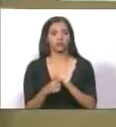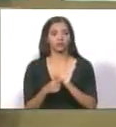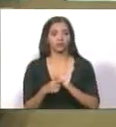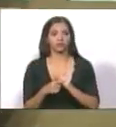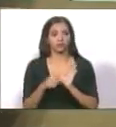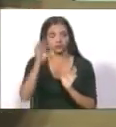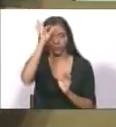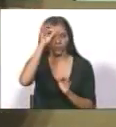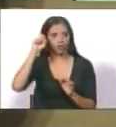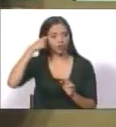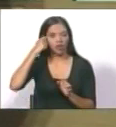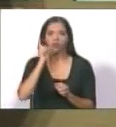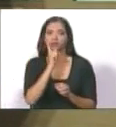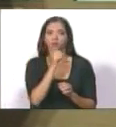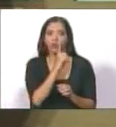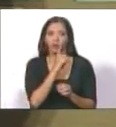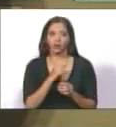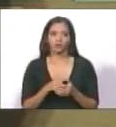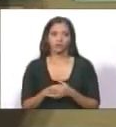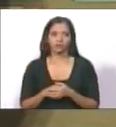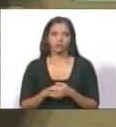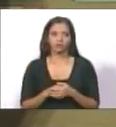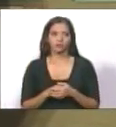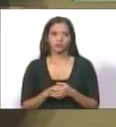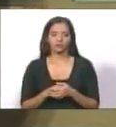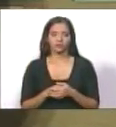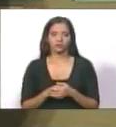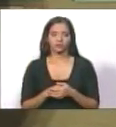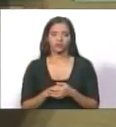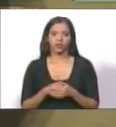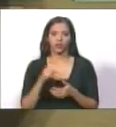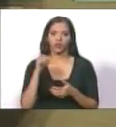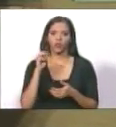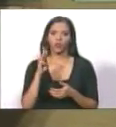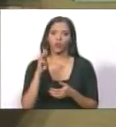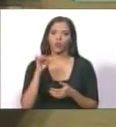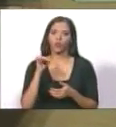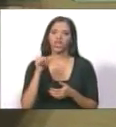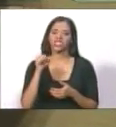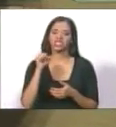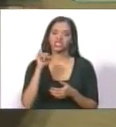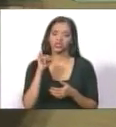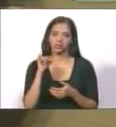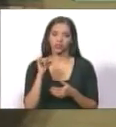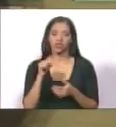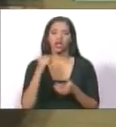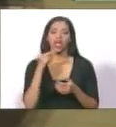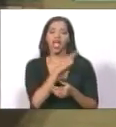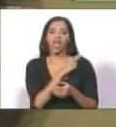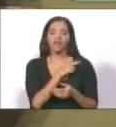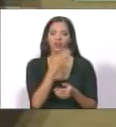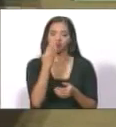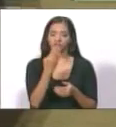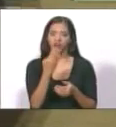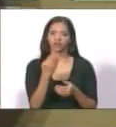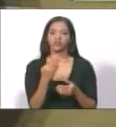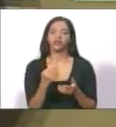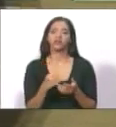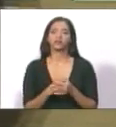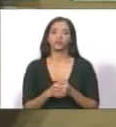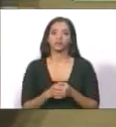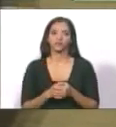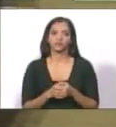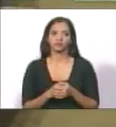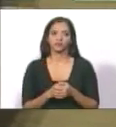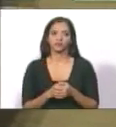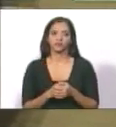sé si recuerdan este nombre, Wisi Clavier, el jefe del Frente Ibáñez Mato.